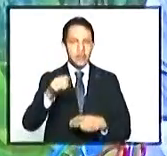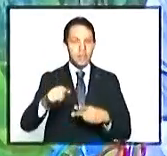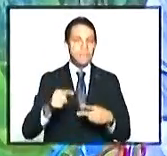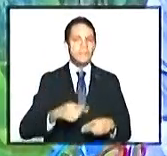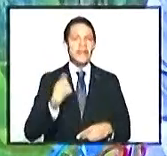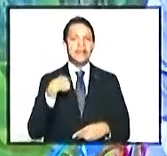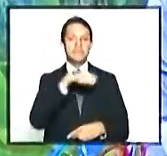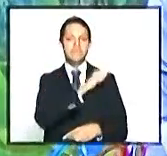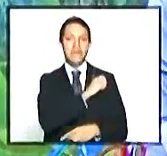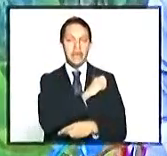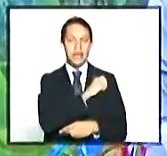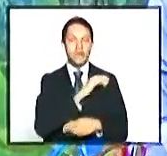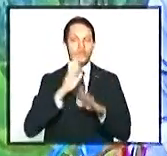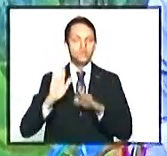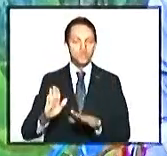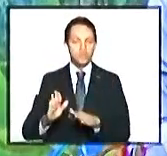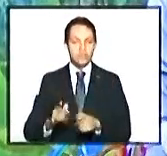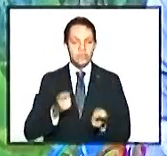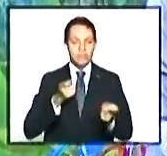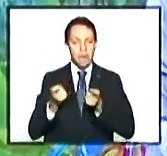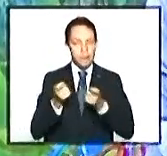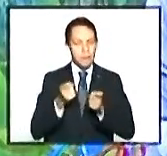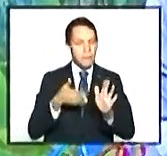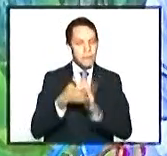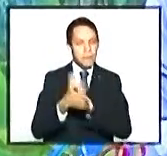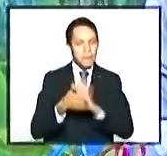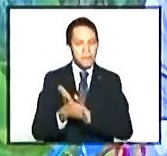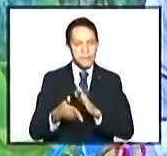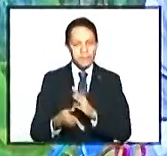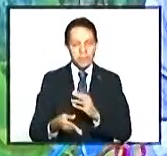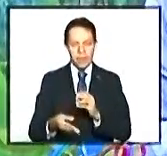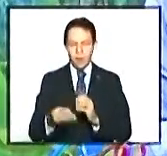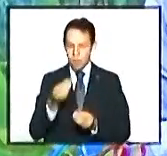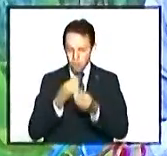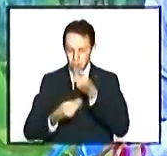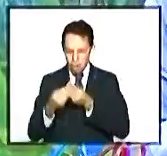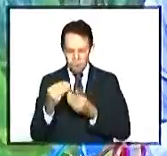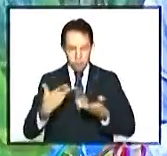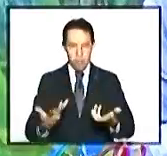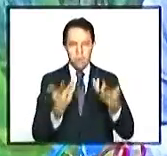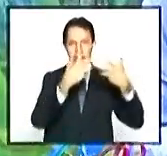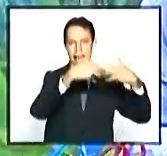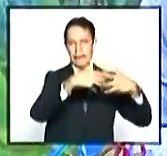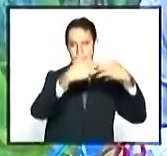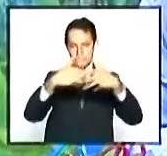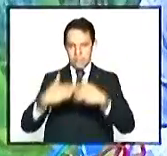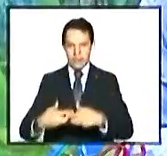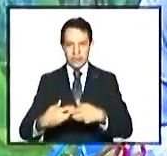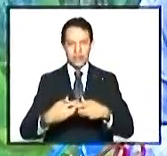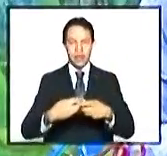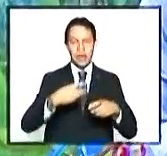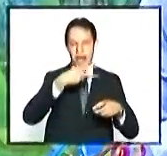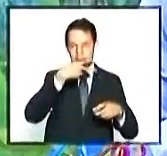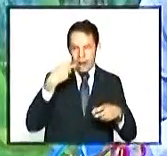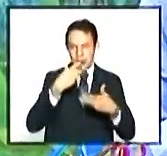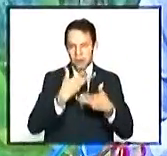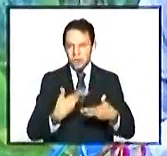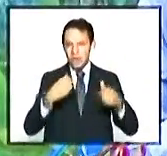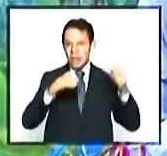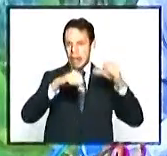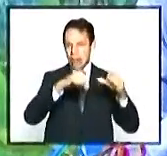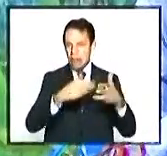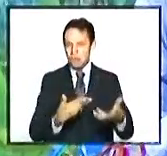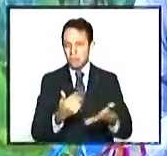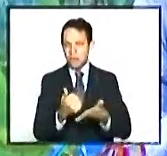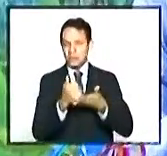la fabricación de suplementos dietarios y la problemática de la industria. Esto es avalado también por INVIMA. El